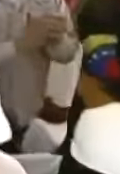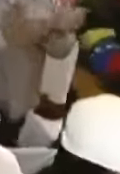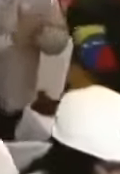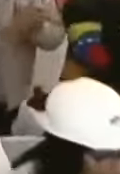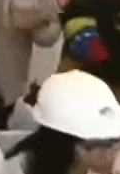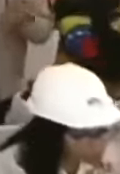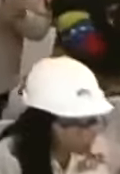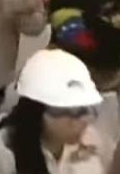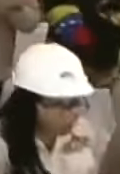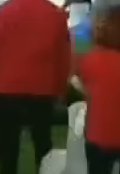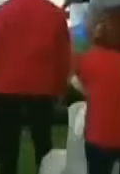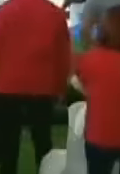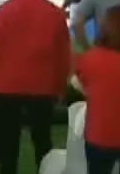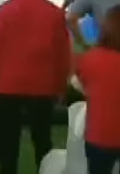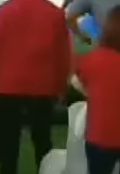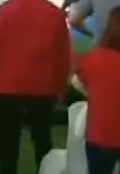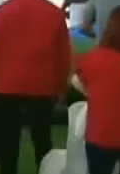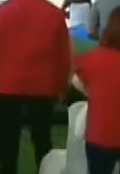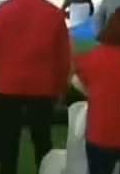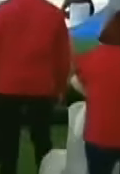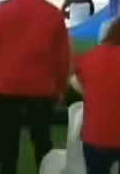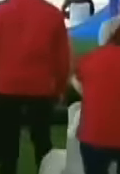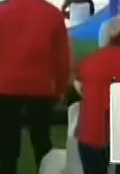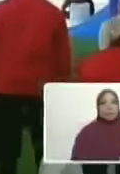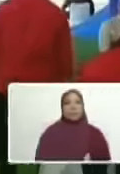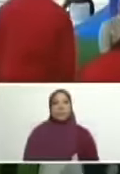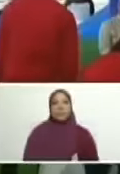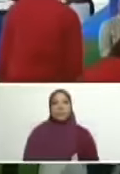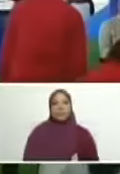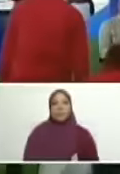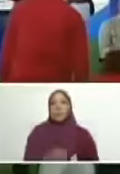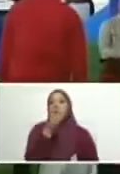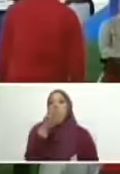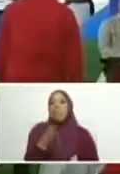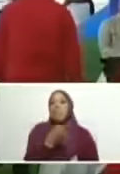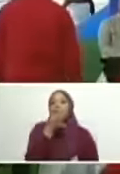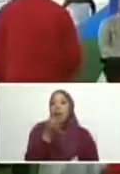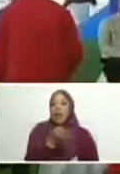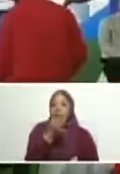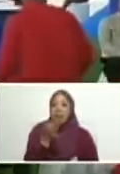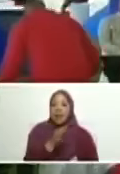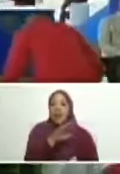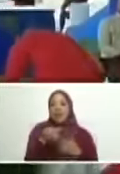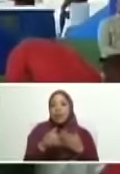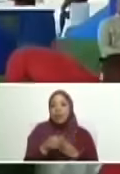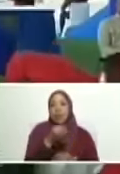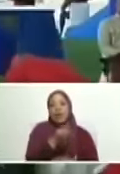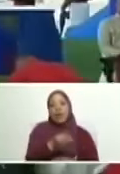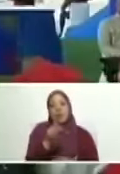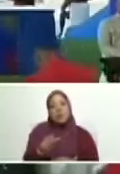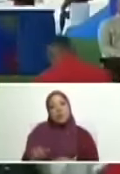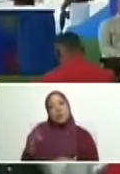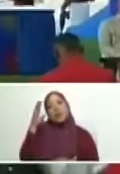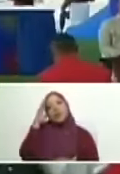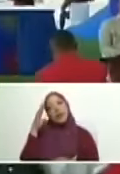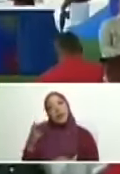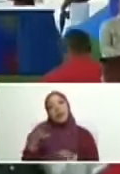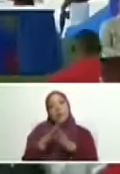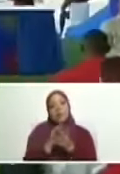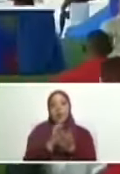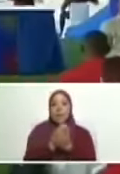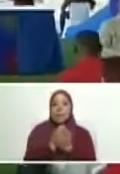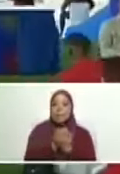La gaita. Bueno, buenas tardes a todos y a todas. Saludos